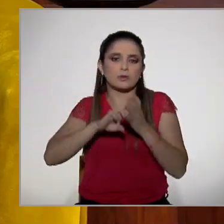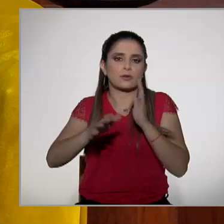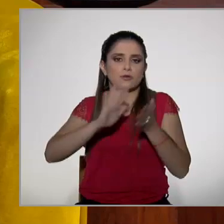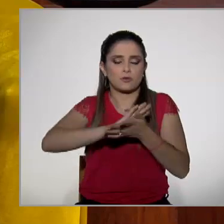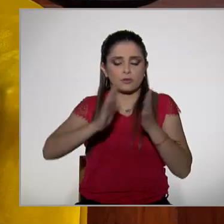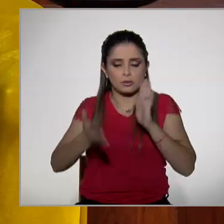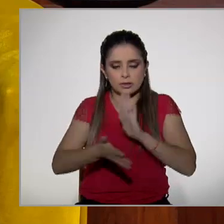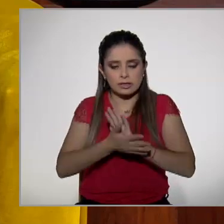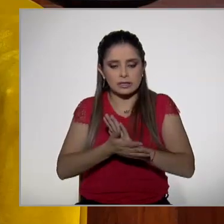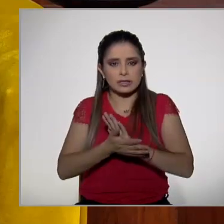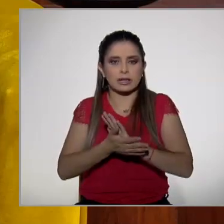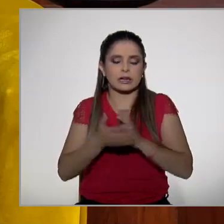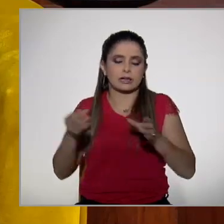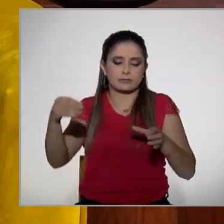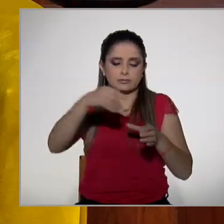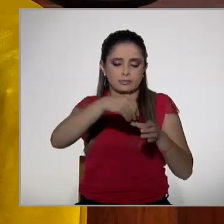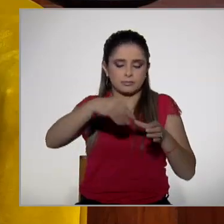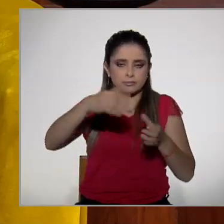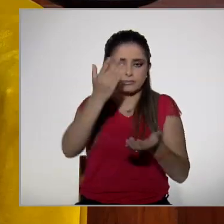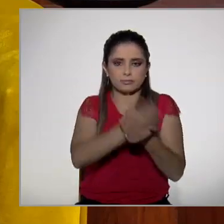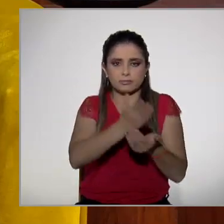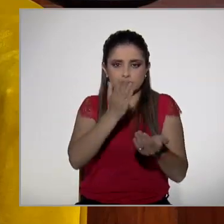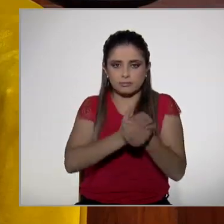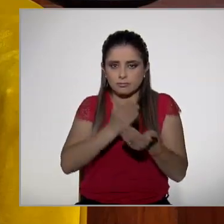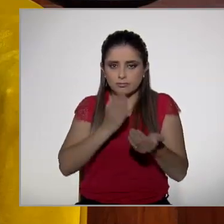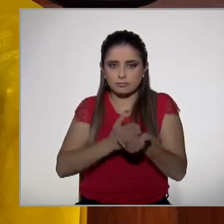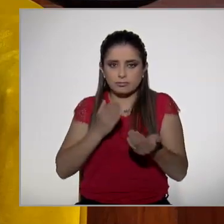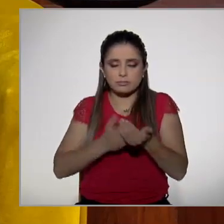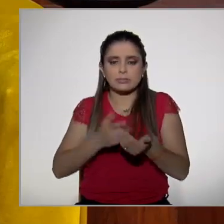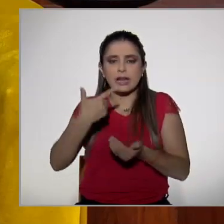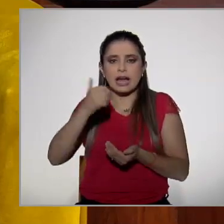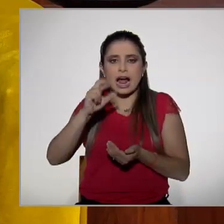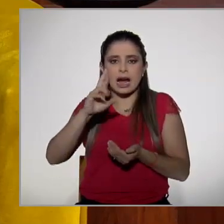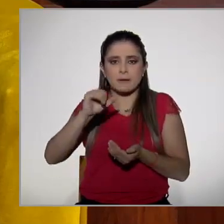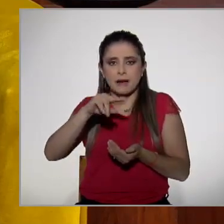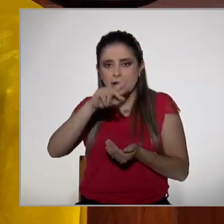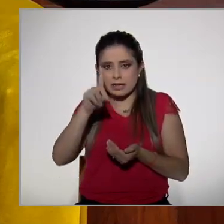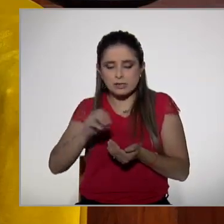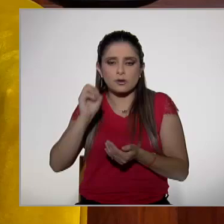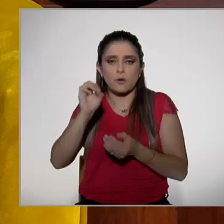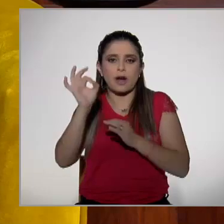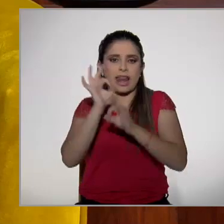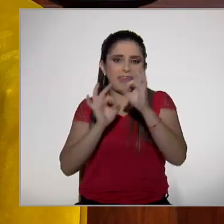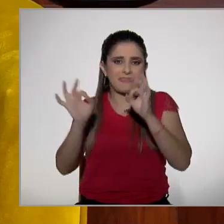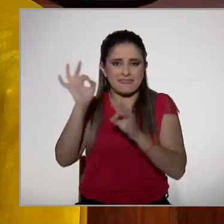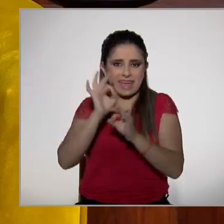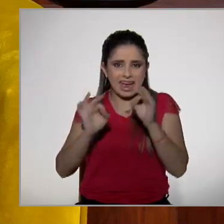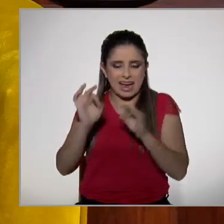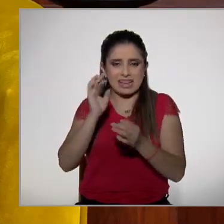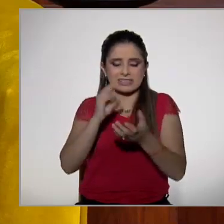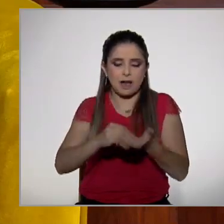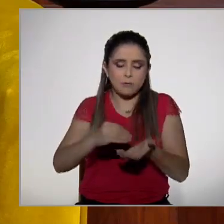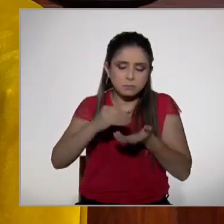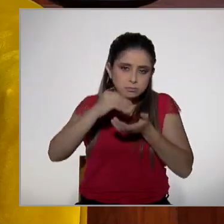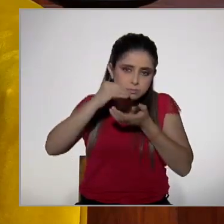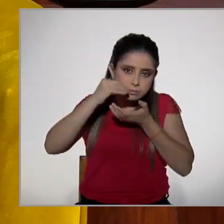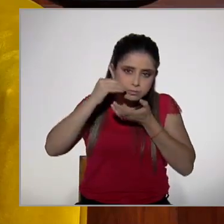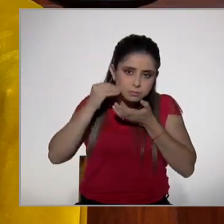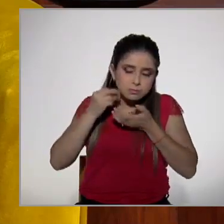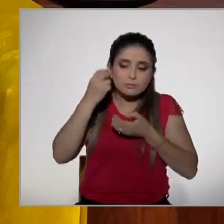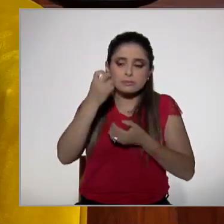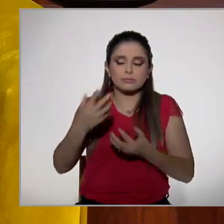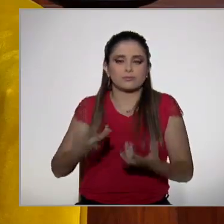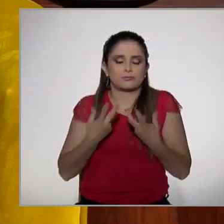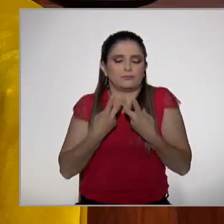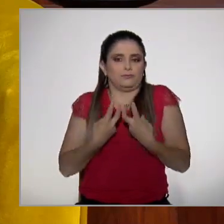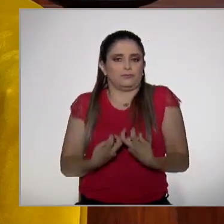con acompañada de garbanzos o de lentejas hace que el aporte que tiene las lentejas